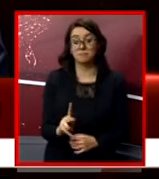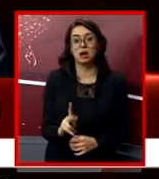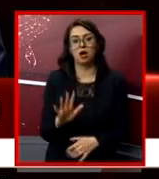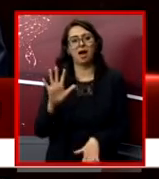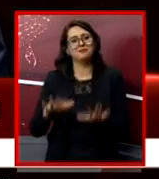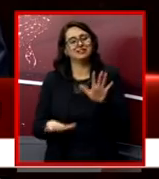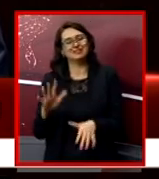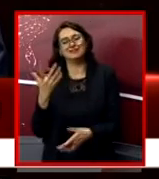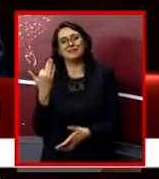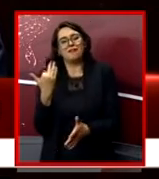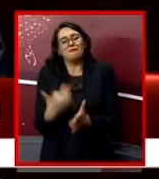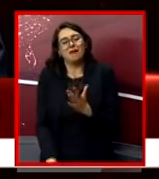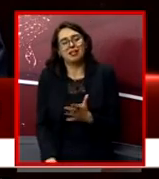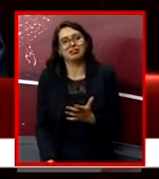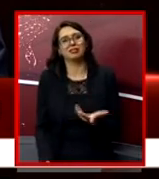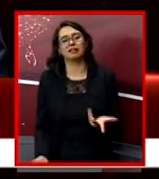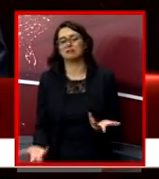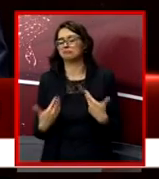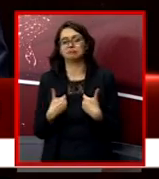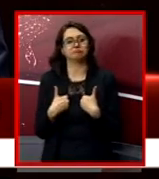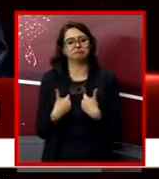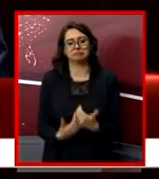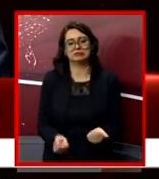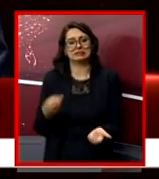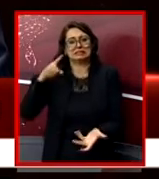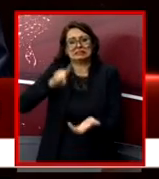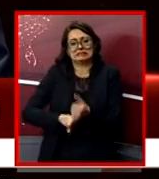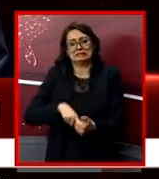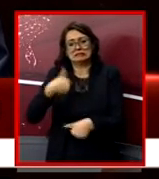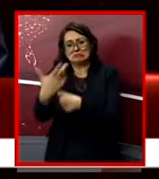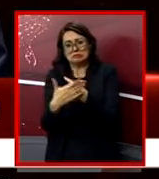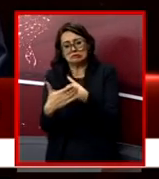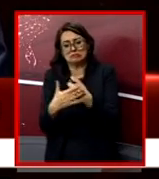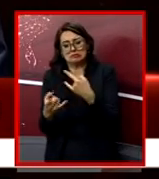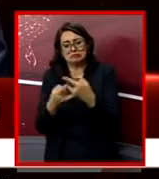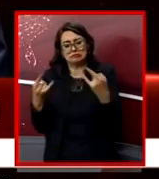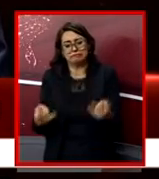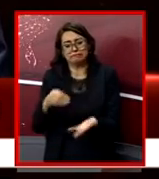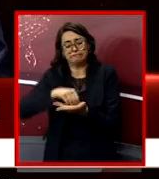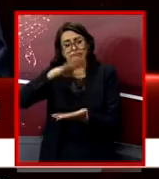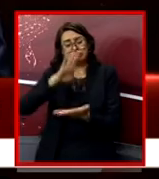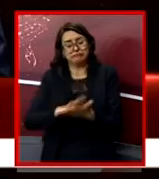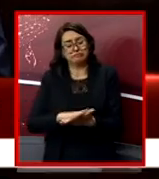por completo las implicaciones que esto tendrá en la historia de México.